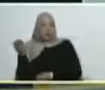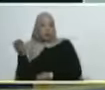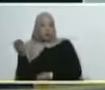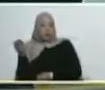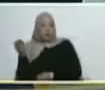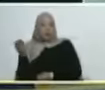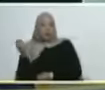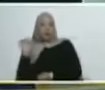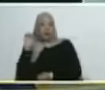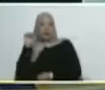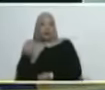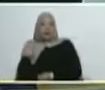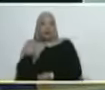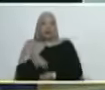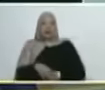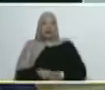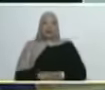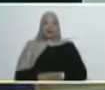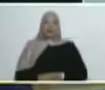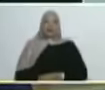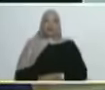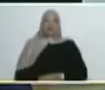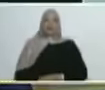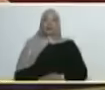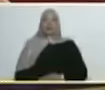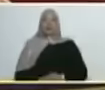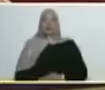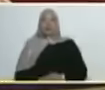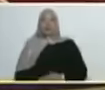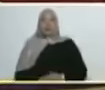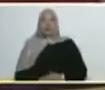A mí también me gusta el agua de coco.